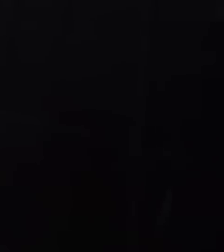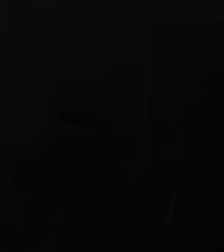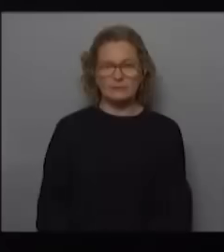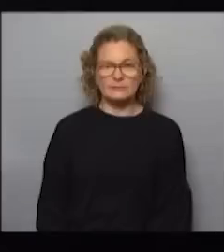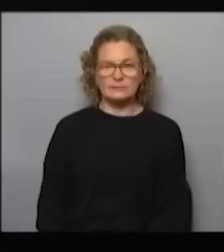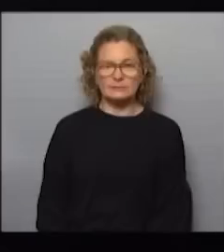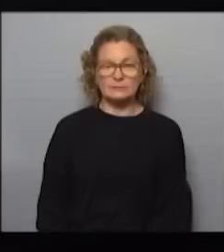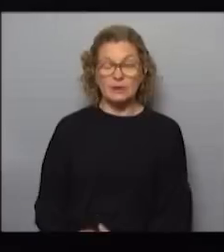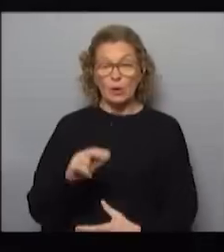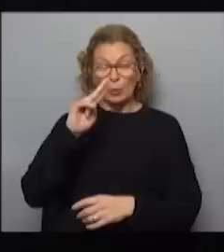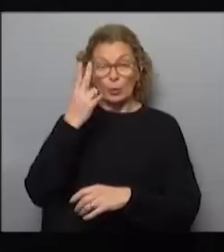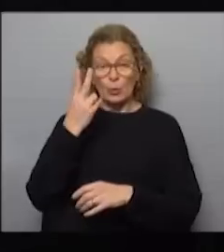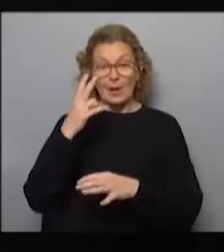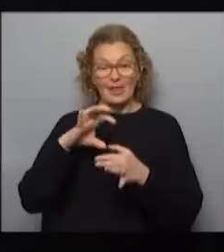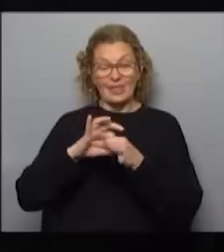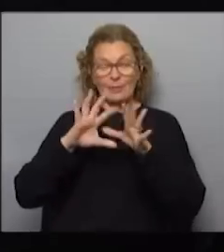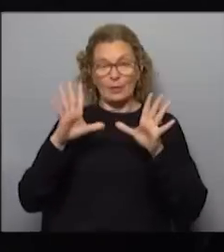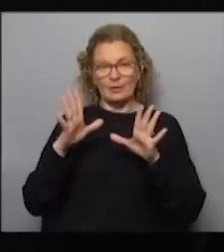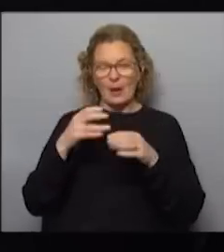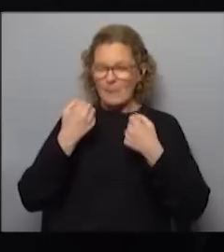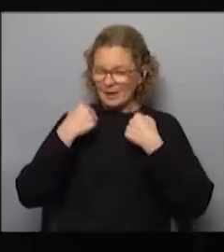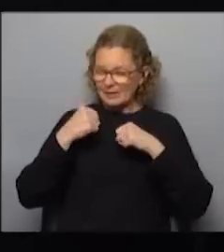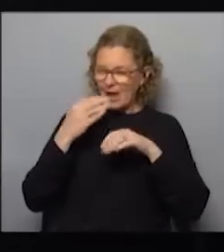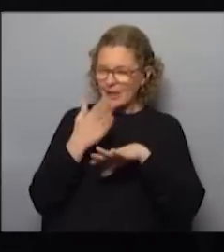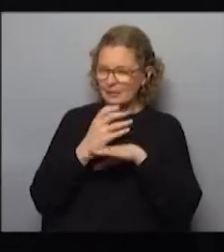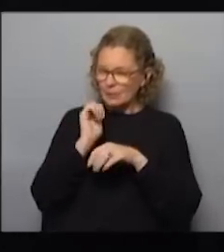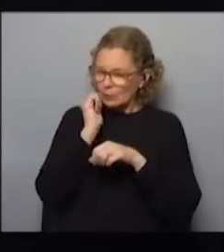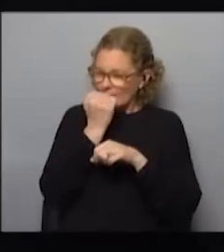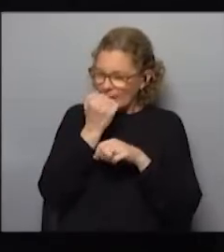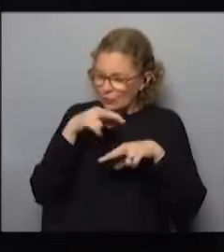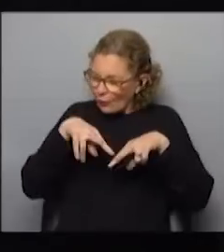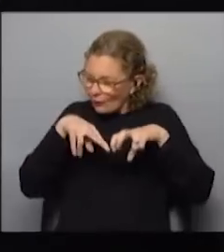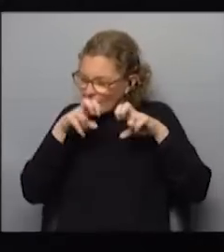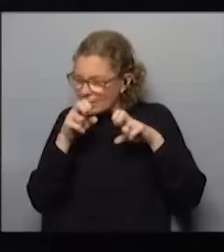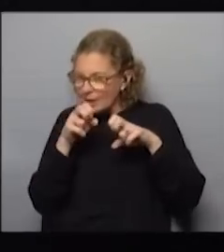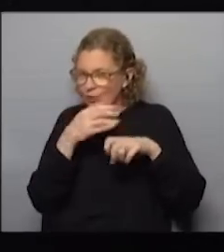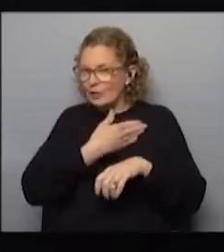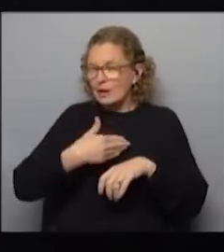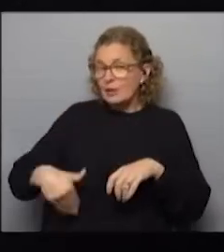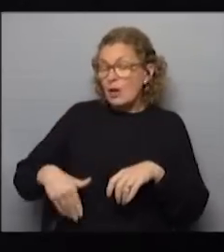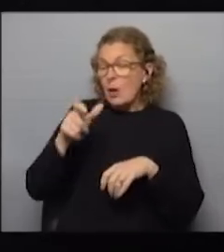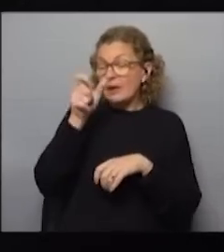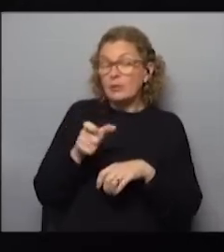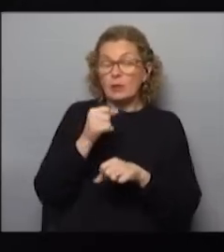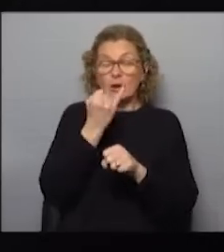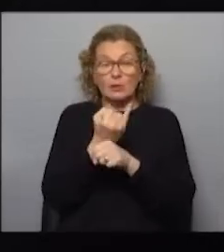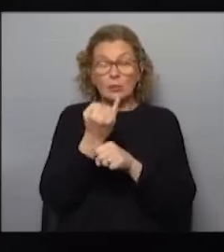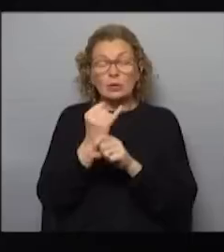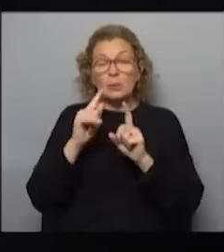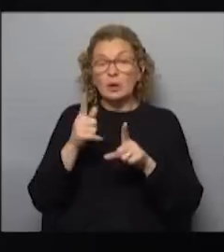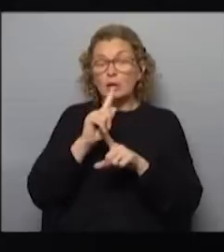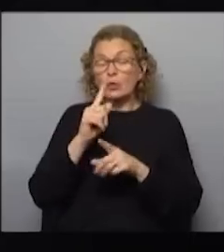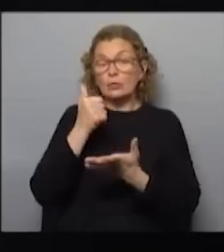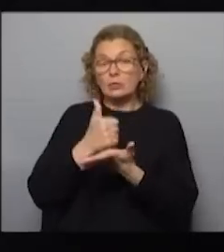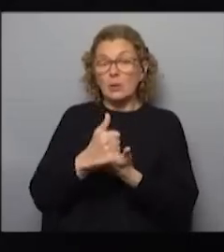en el Uruguay democrático se ha practicado el espionaje por parte del Estado a personas e instituciones que no